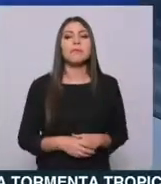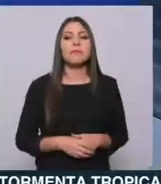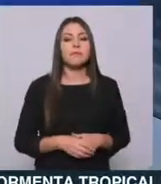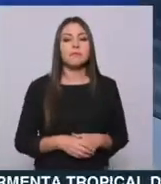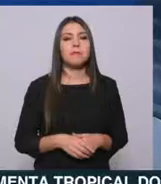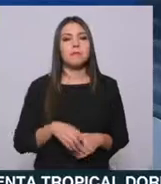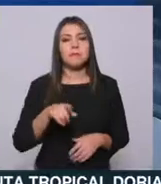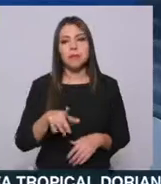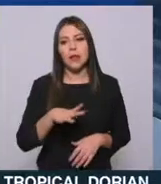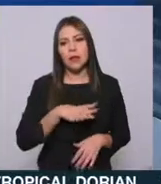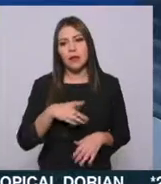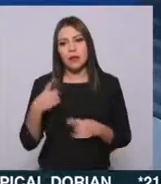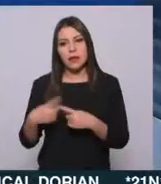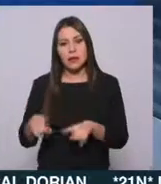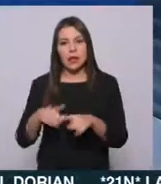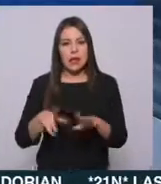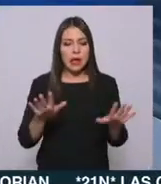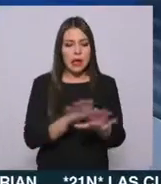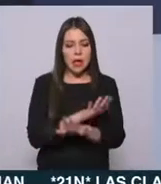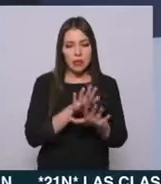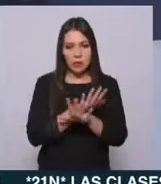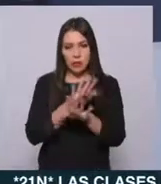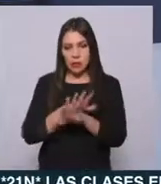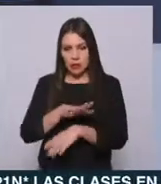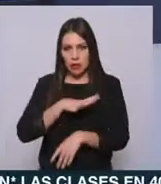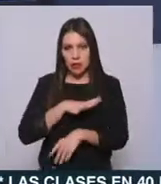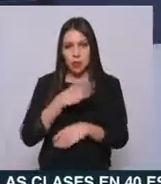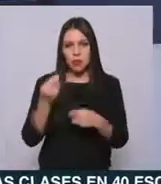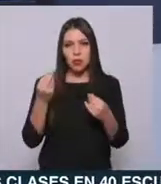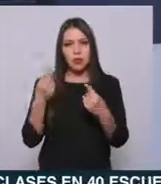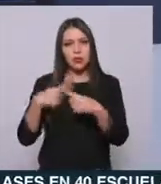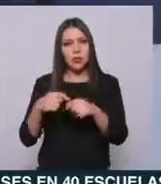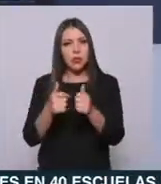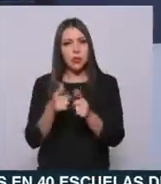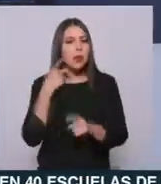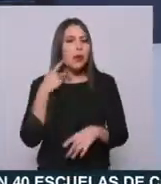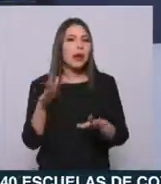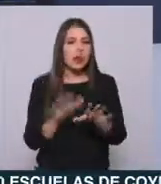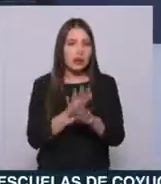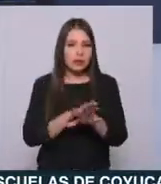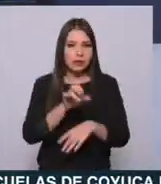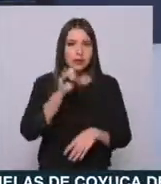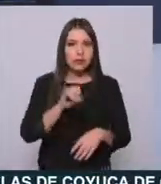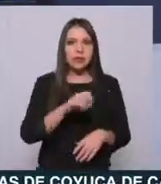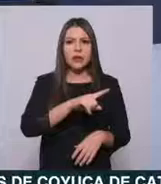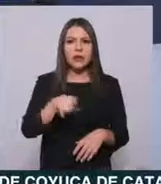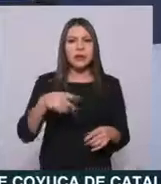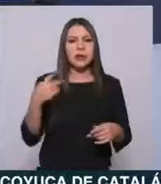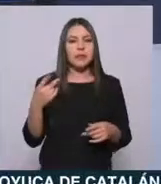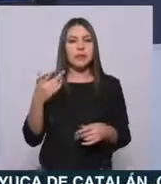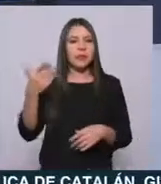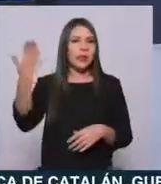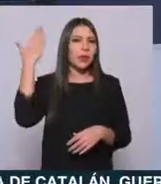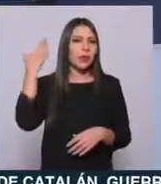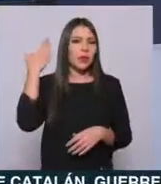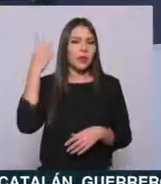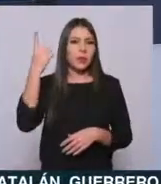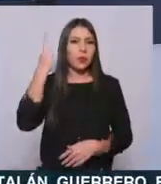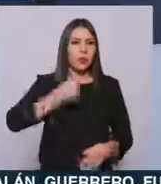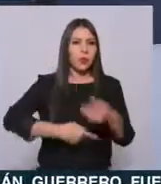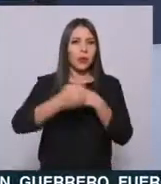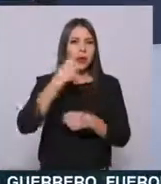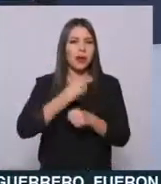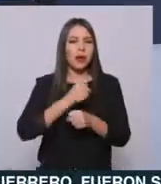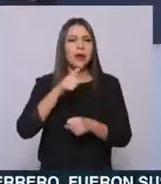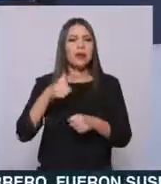cambiando, los partidos van cambiando. Para muchos militantes resultó una sorpresa que en el festejo, en la celebración el año pasado del